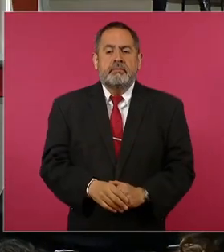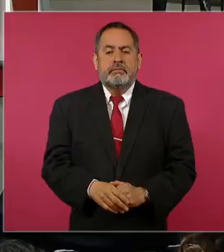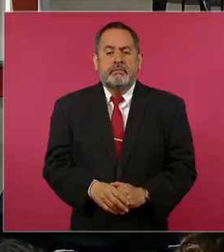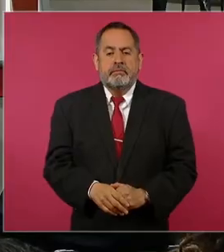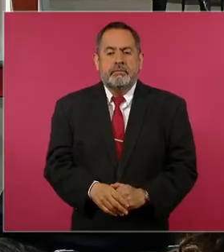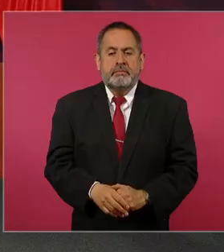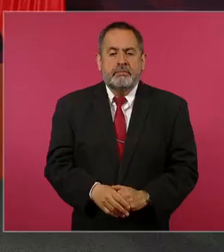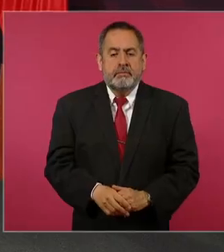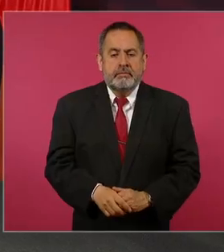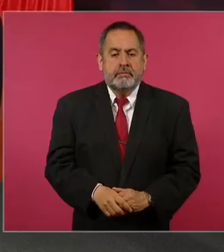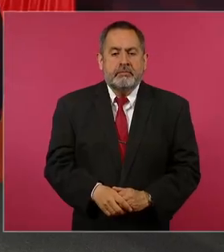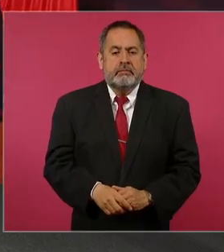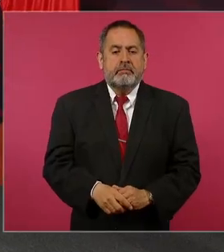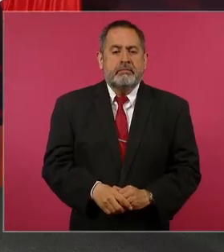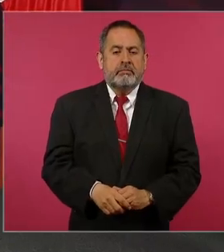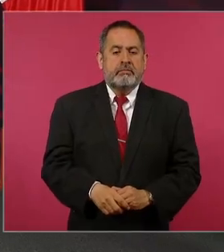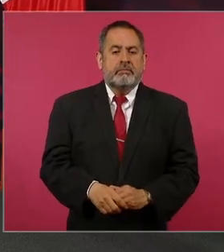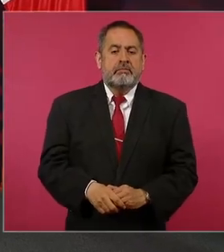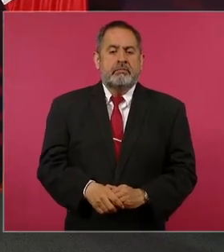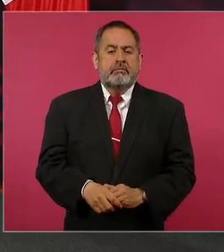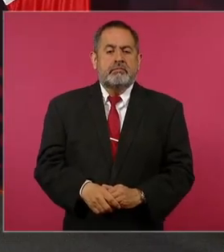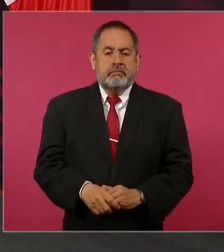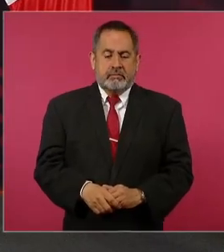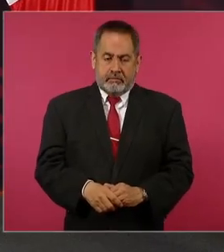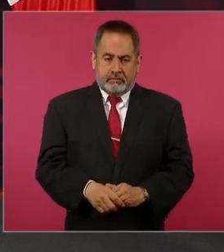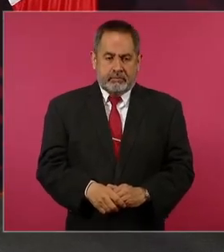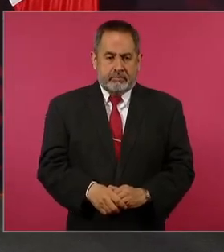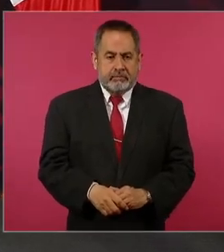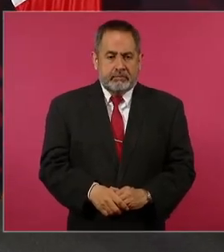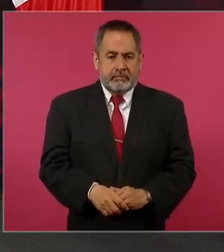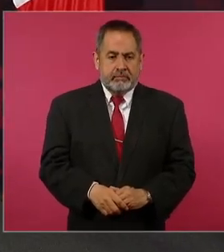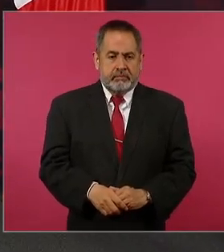y que se